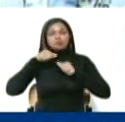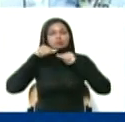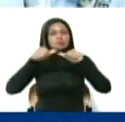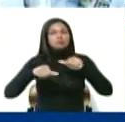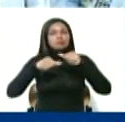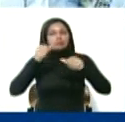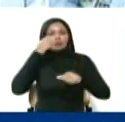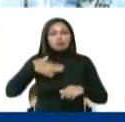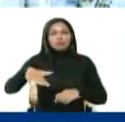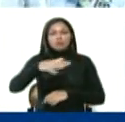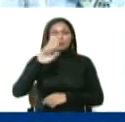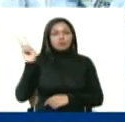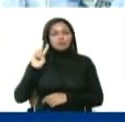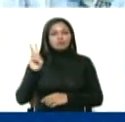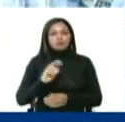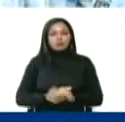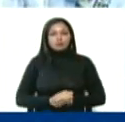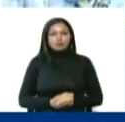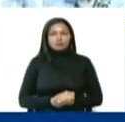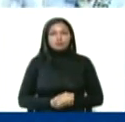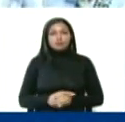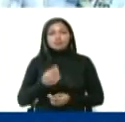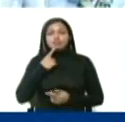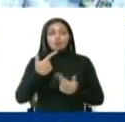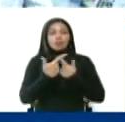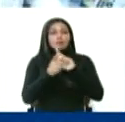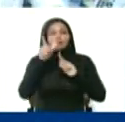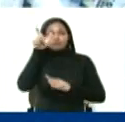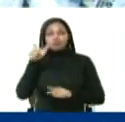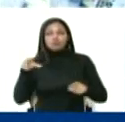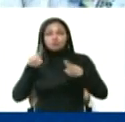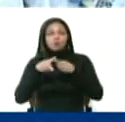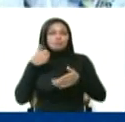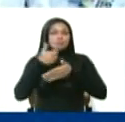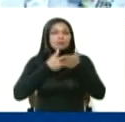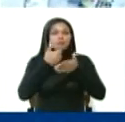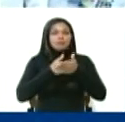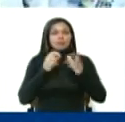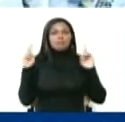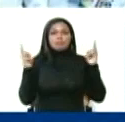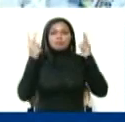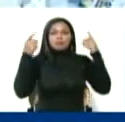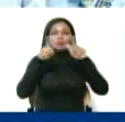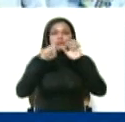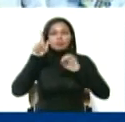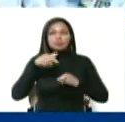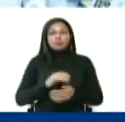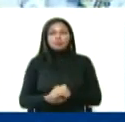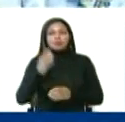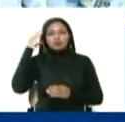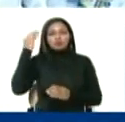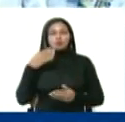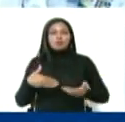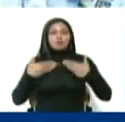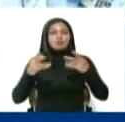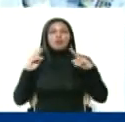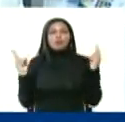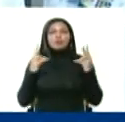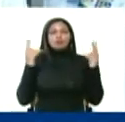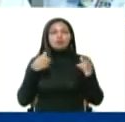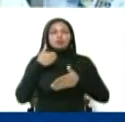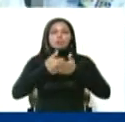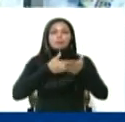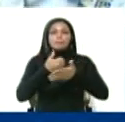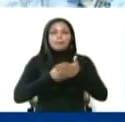permanentemente el pueblo de Venezuela. Como dijo el libertador, combatid y venceréis. Dios concede la victoria a la